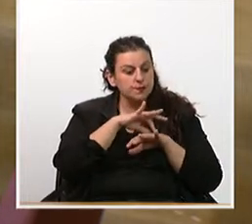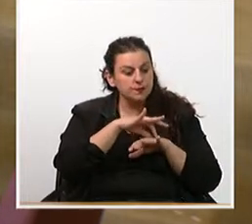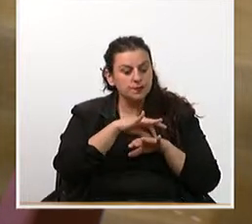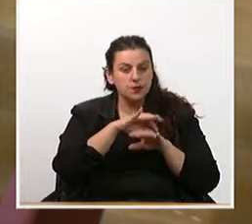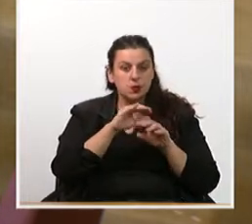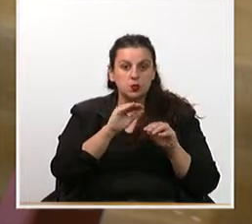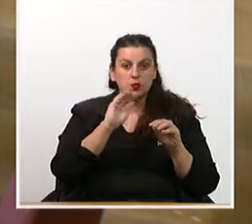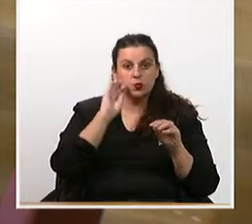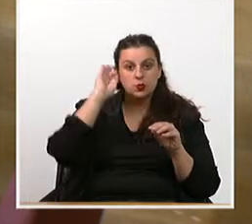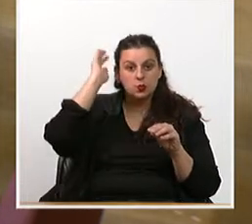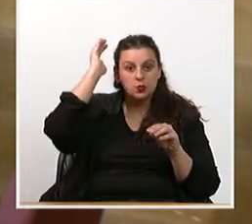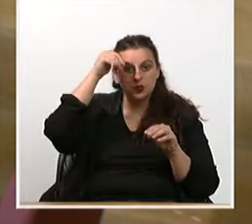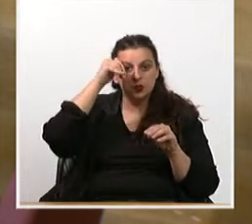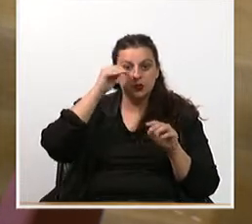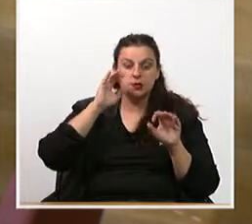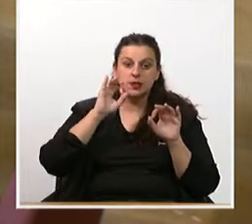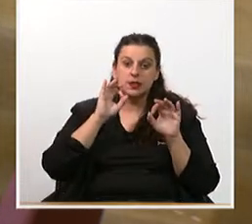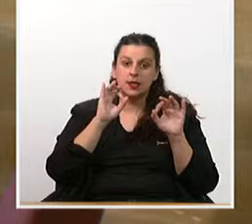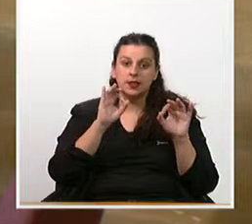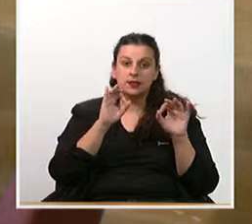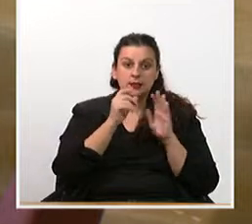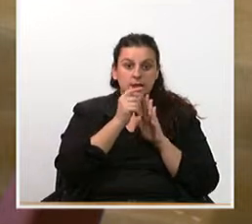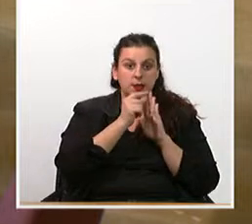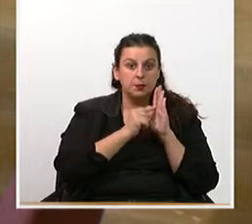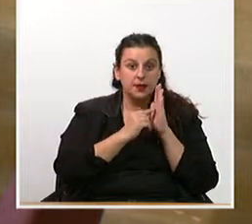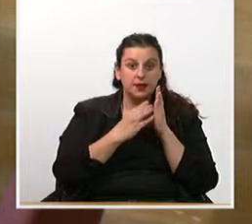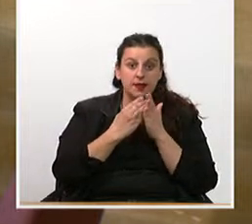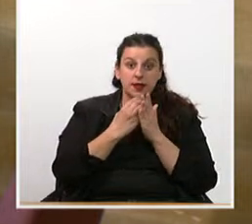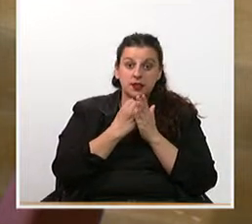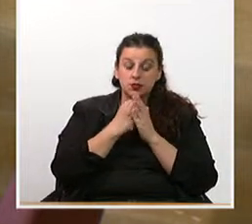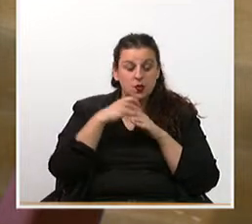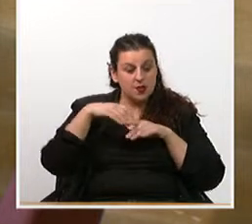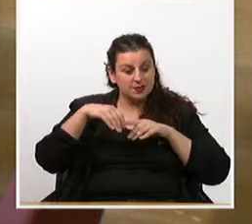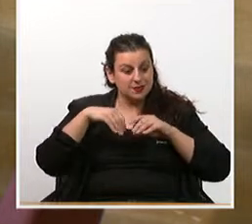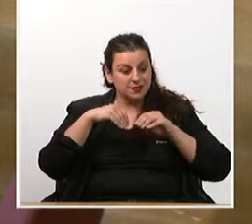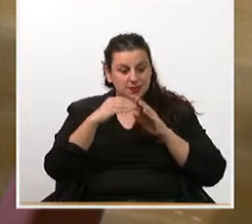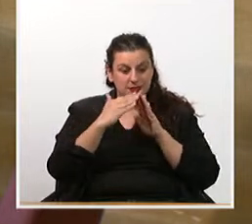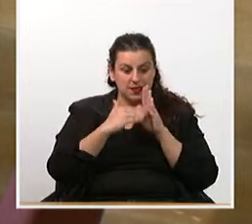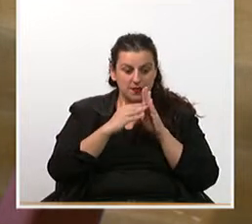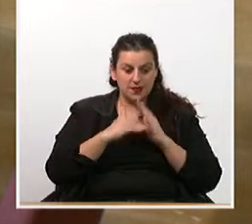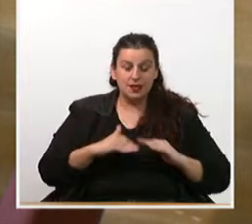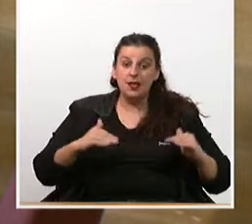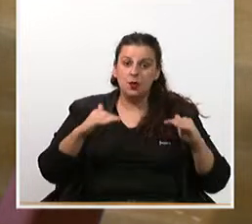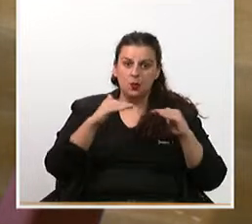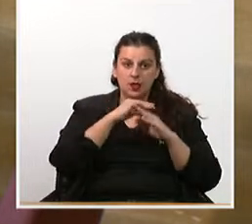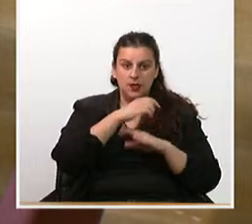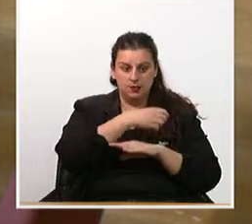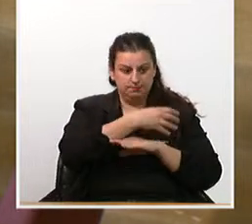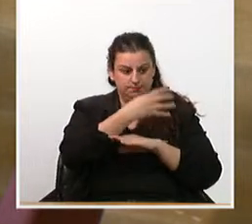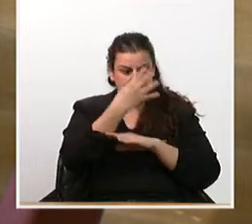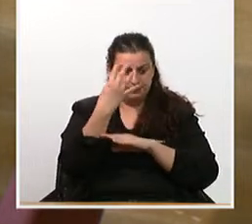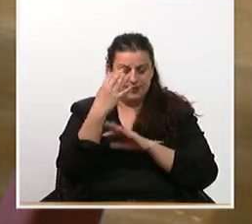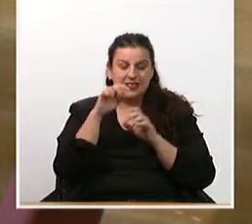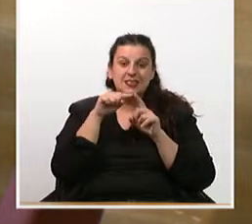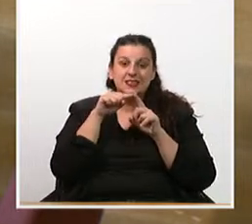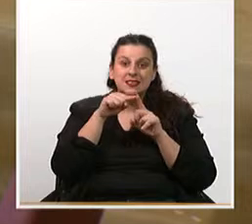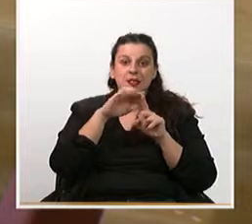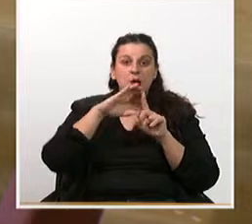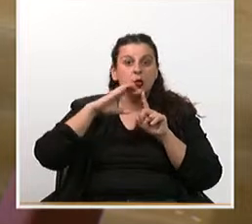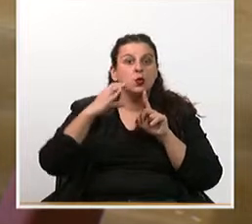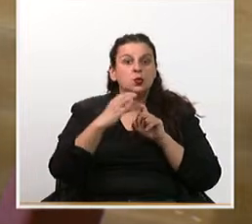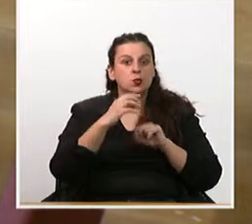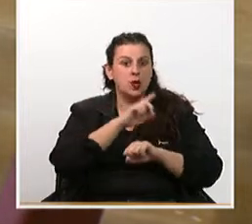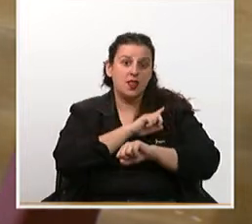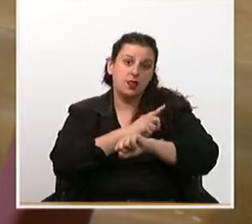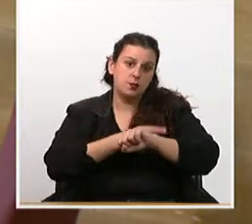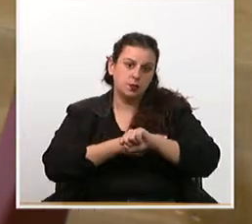consellería para desenvolupar toes mesures que contempla la estrategia valenciana Per la igual ltbi enit de la cultura y esp